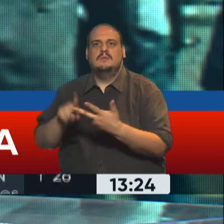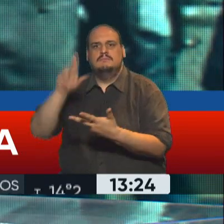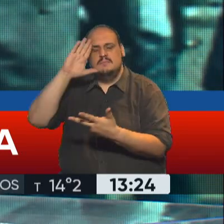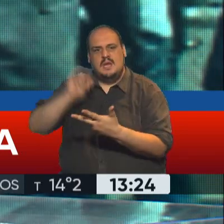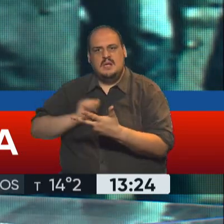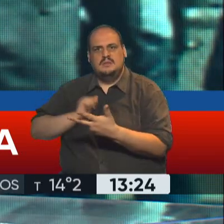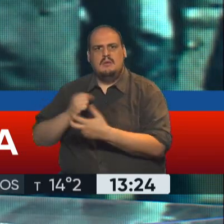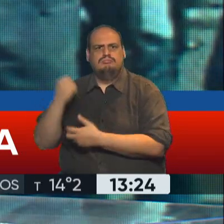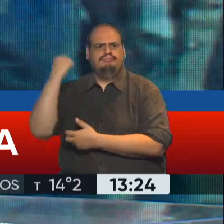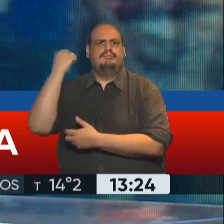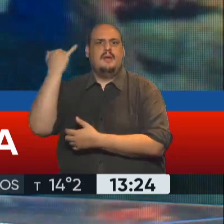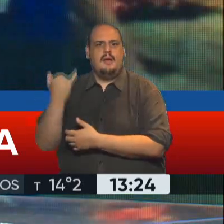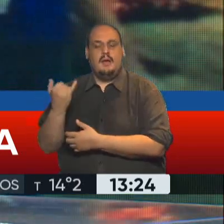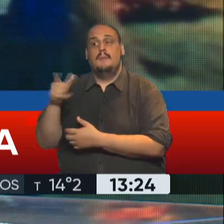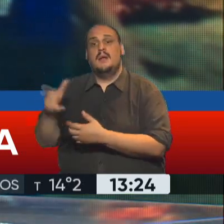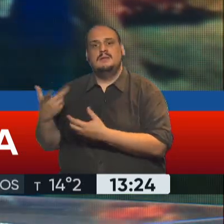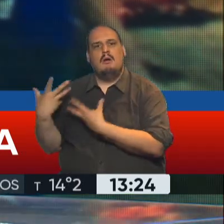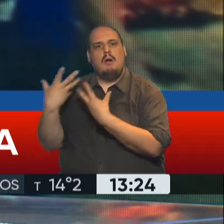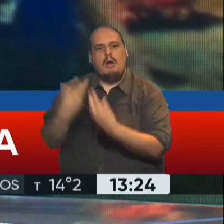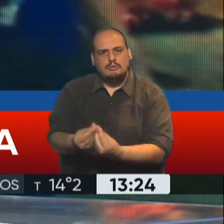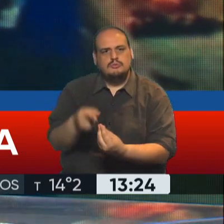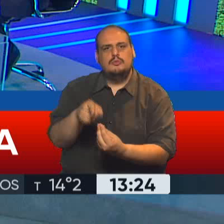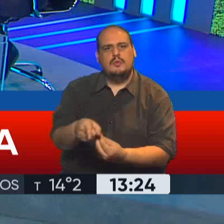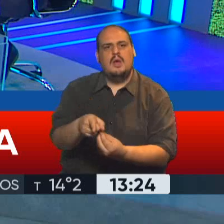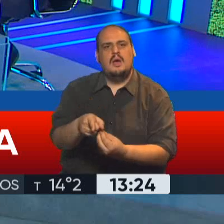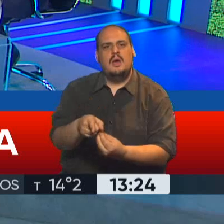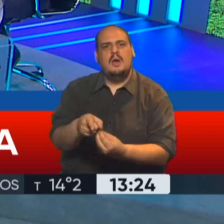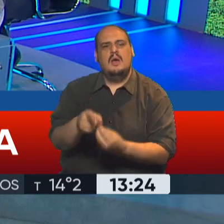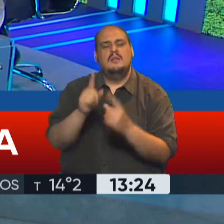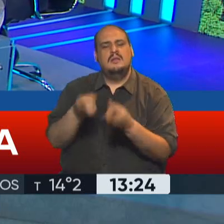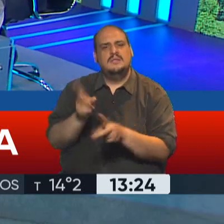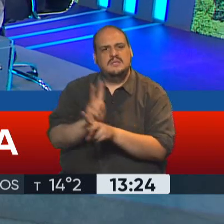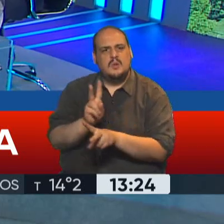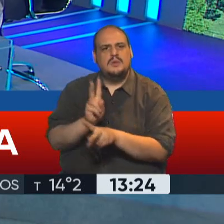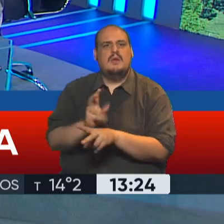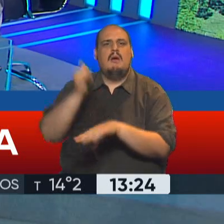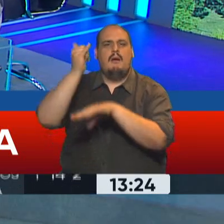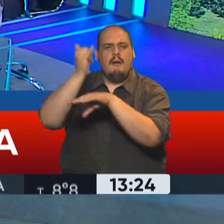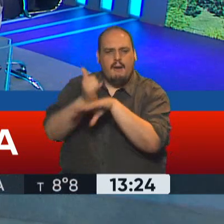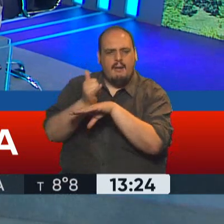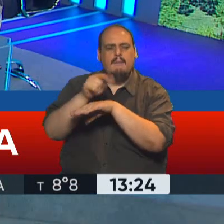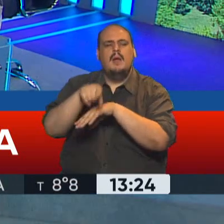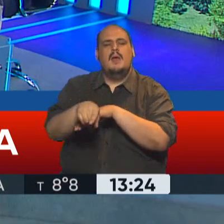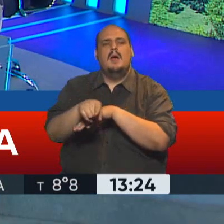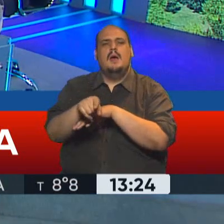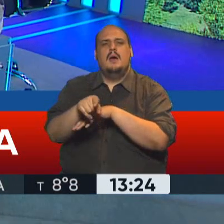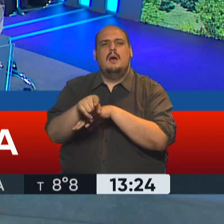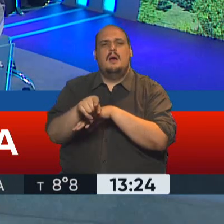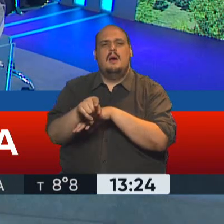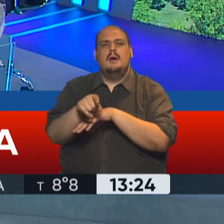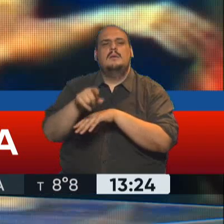también, la creciente cooperación militar tecnológica y en materia de seguridad, cámaras, detectores